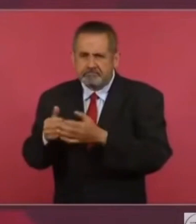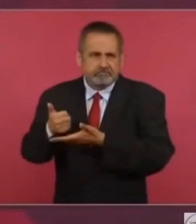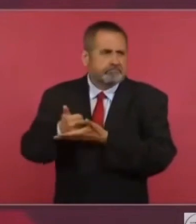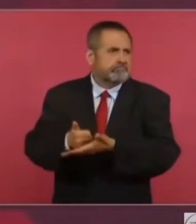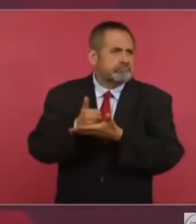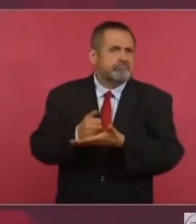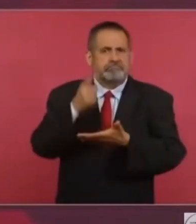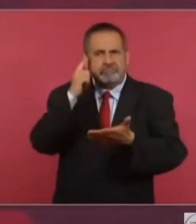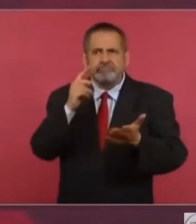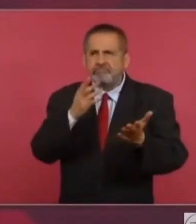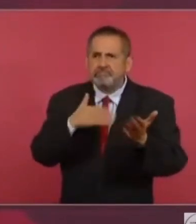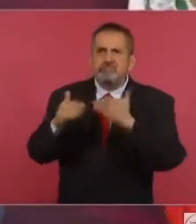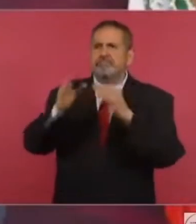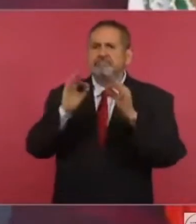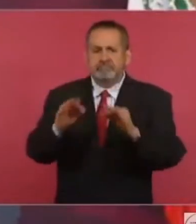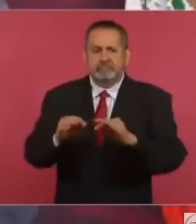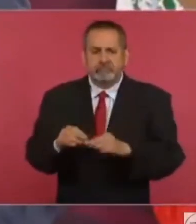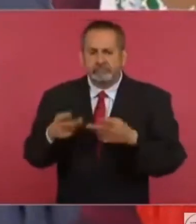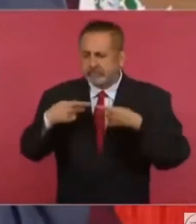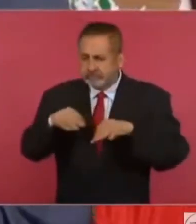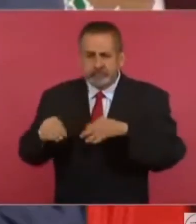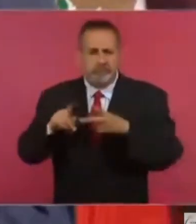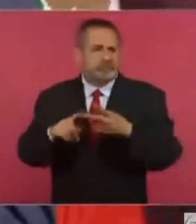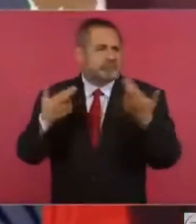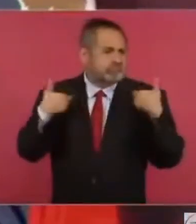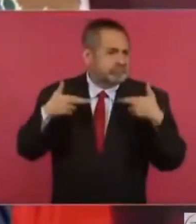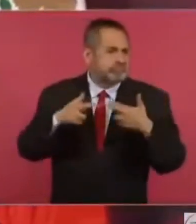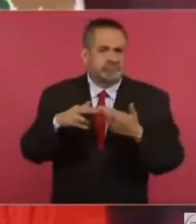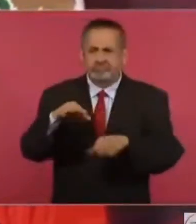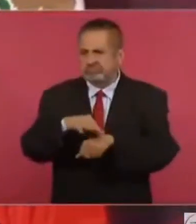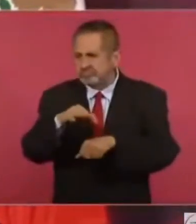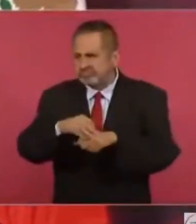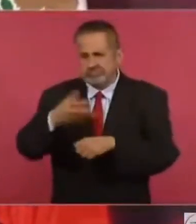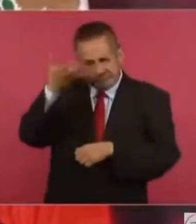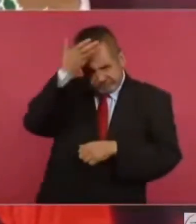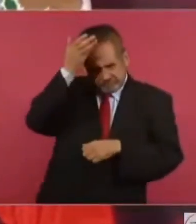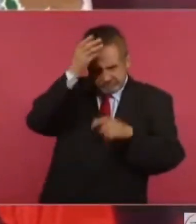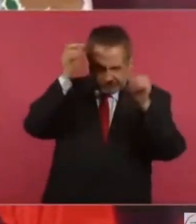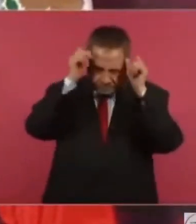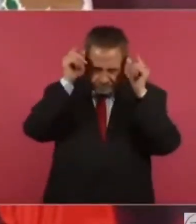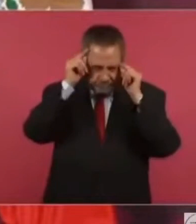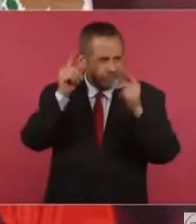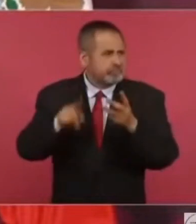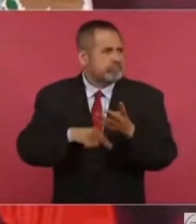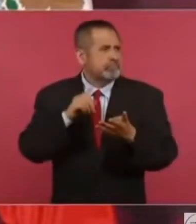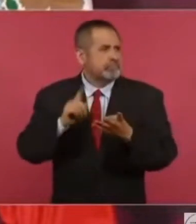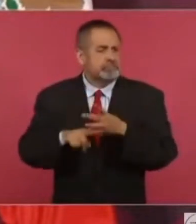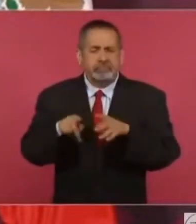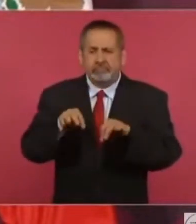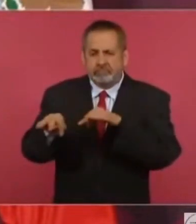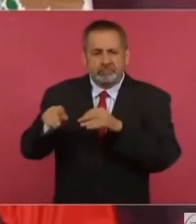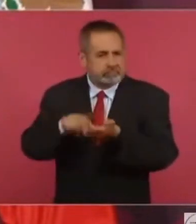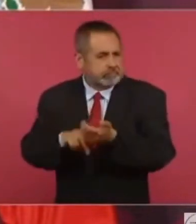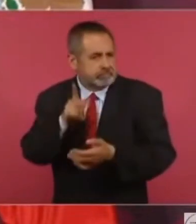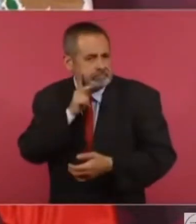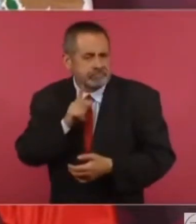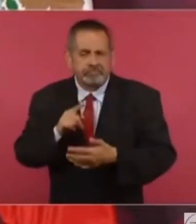al país, trabajadores electricistas, maestros, médicos, enfermeras, trabajadores